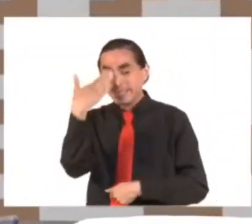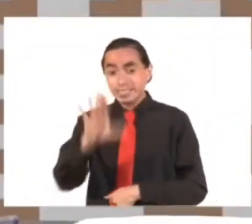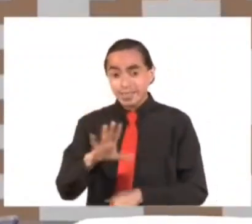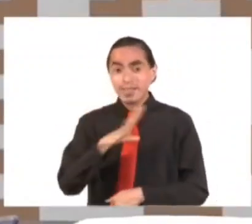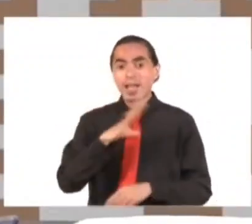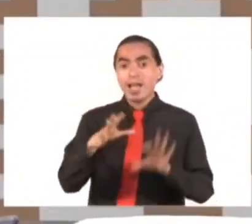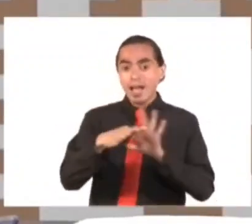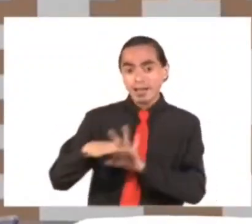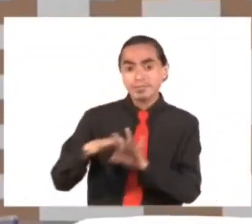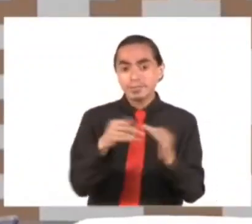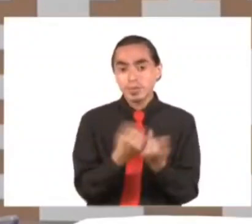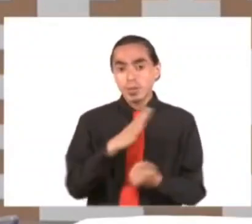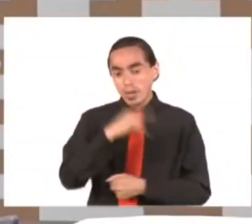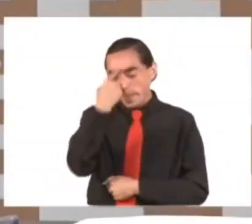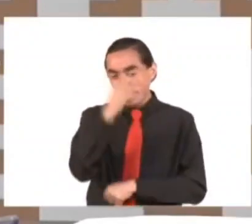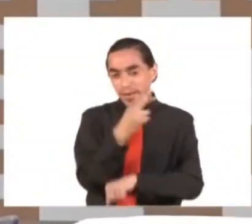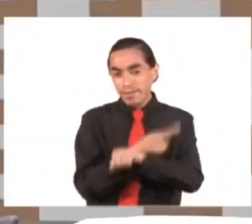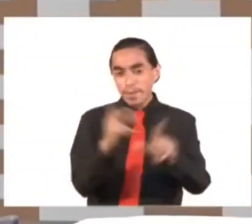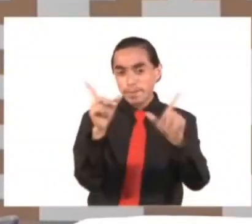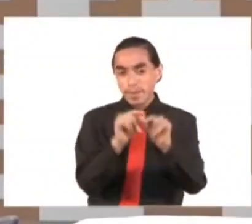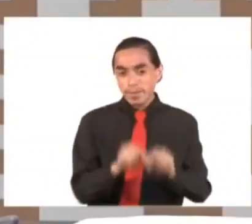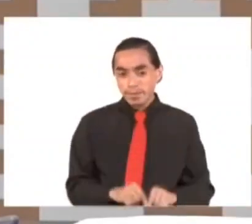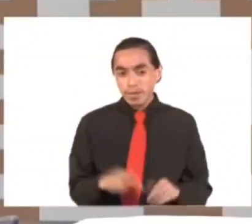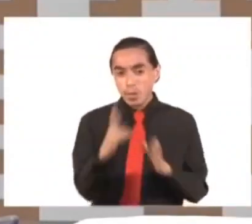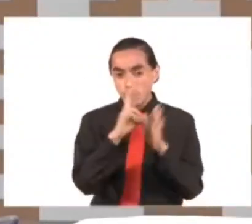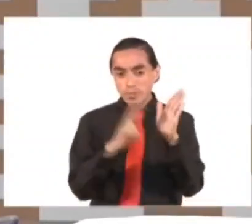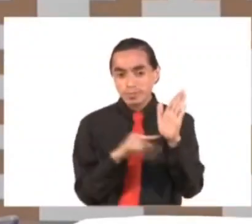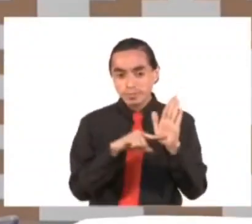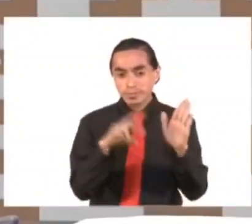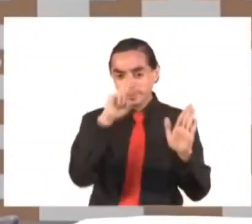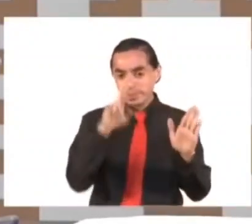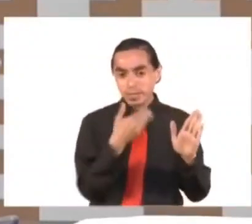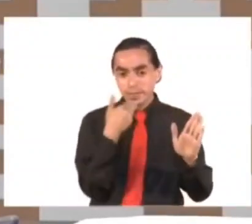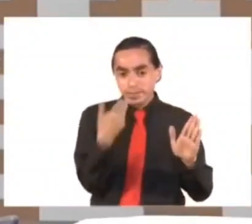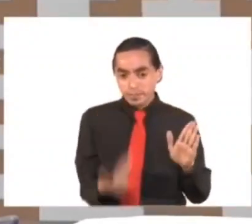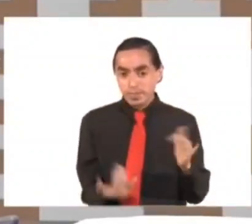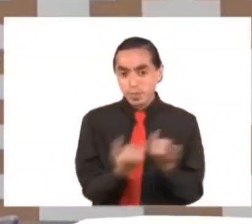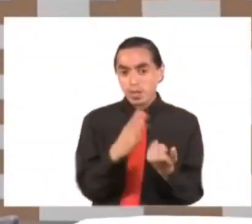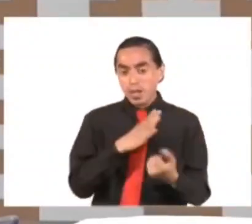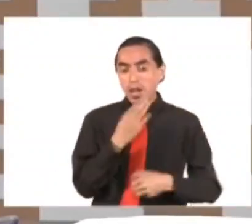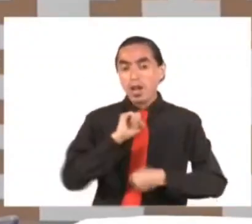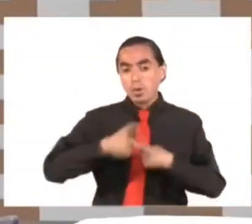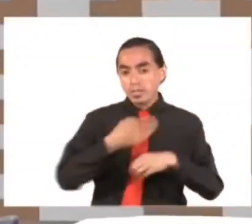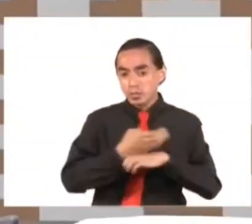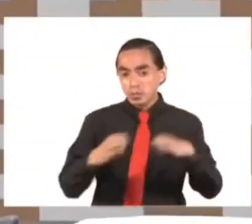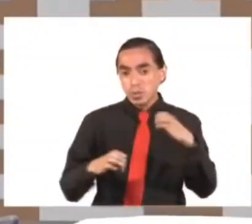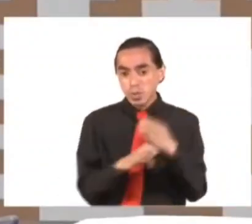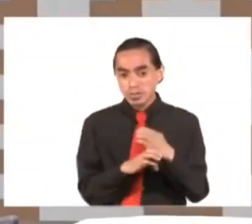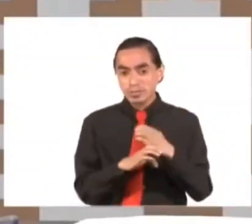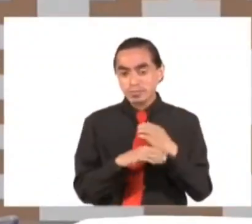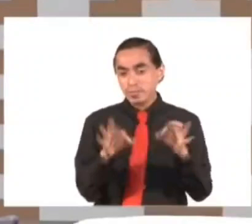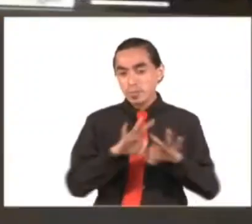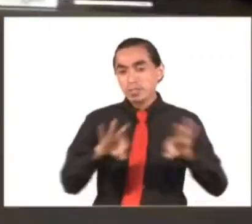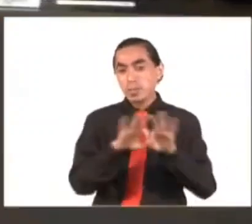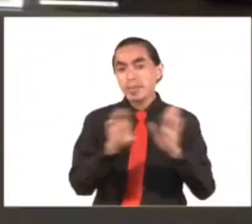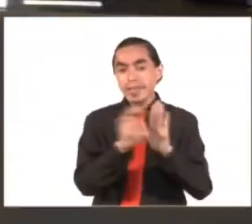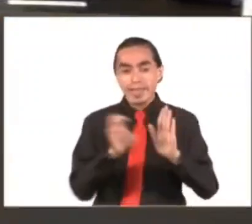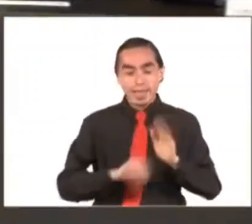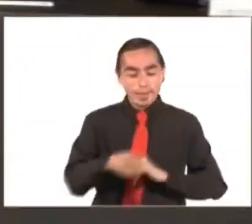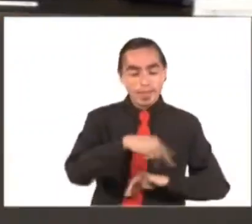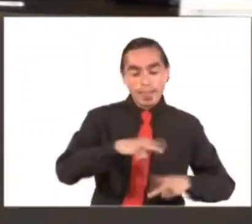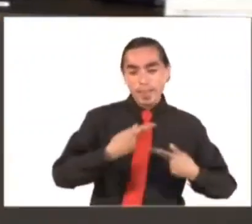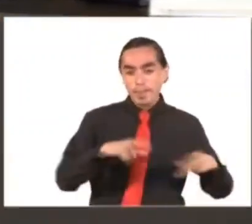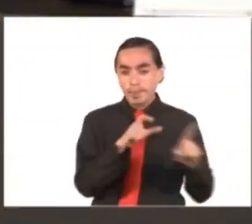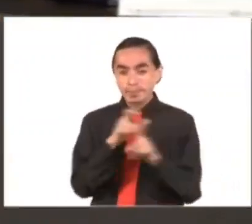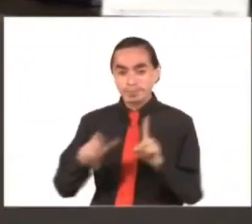simplificar sin poner en riesgo tampoco las normas de la ciudad y las cosas vitales como la protección civil y el medio ambiente. Estamos